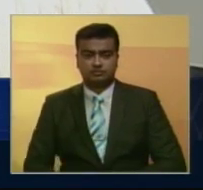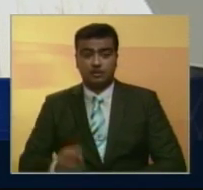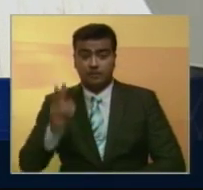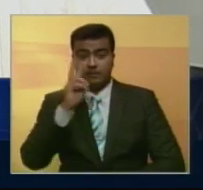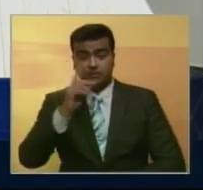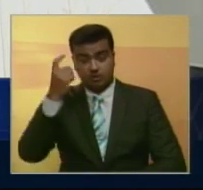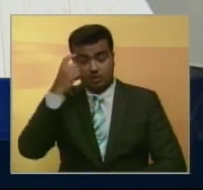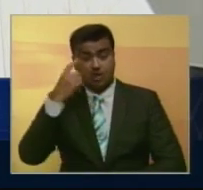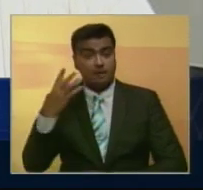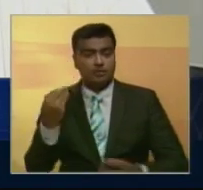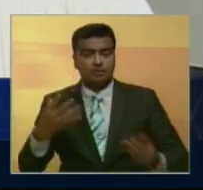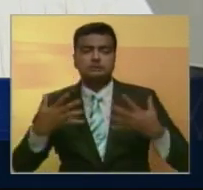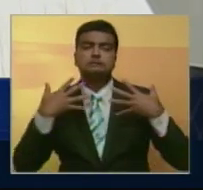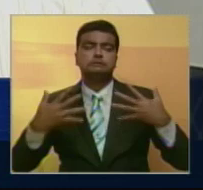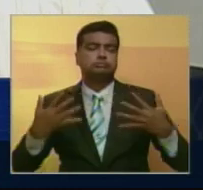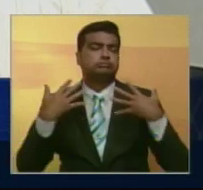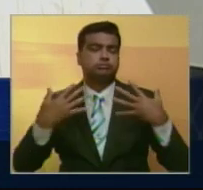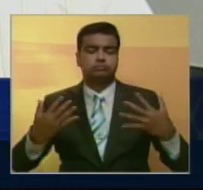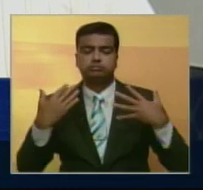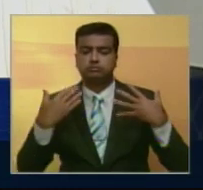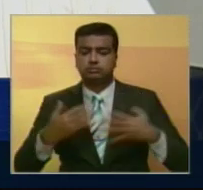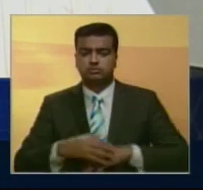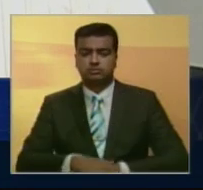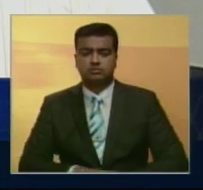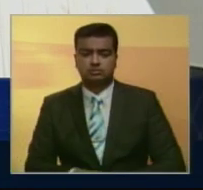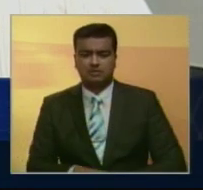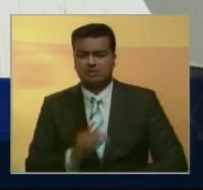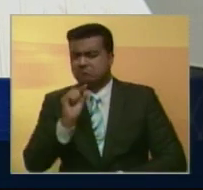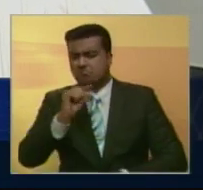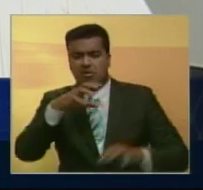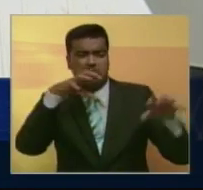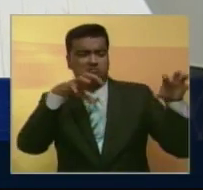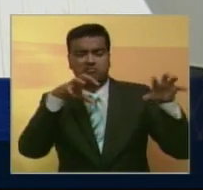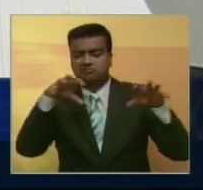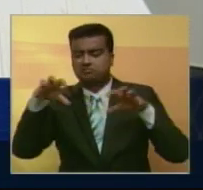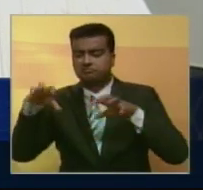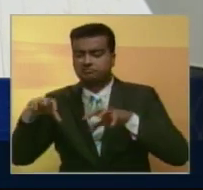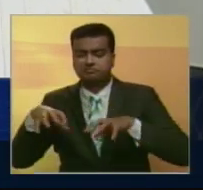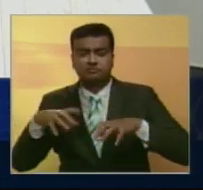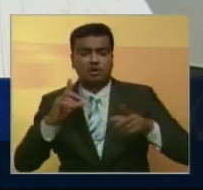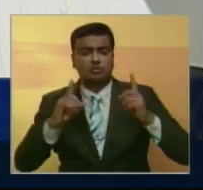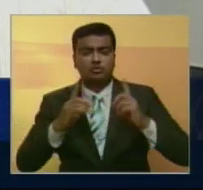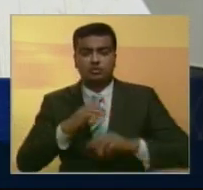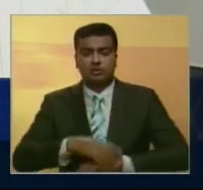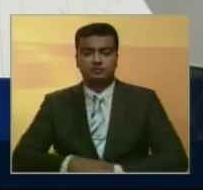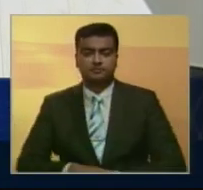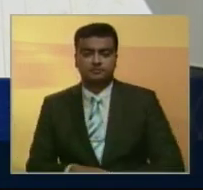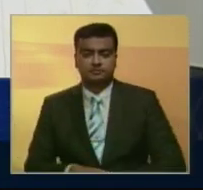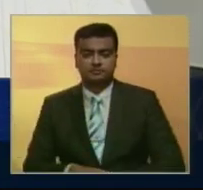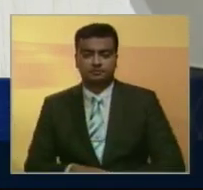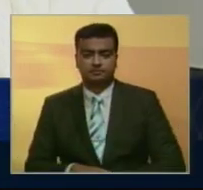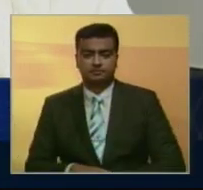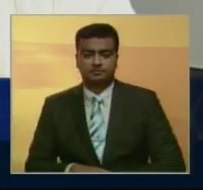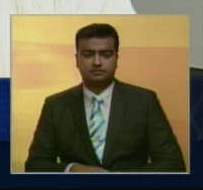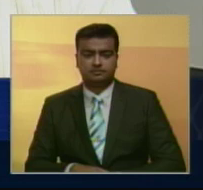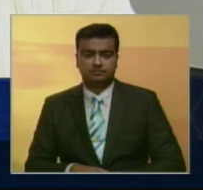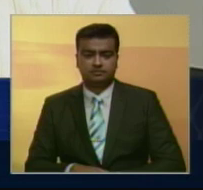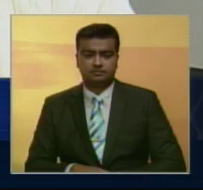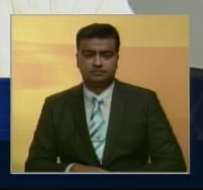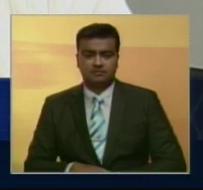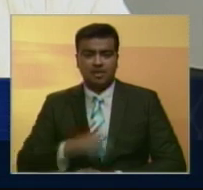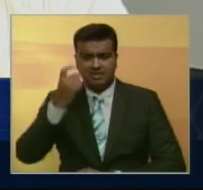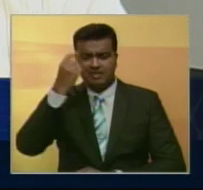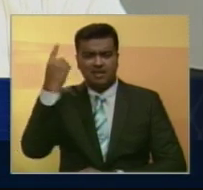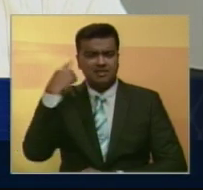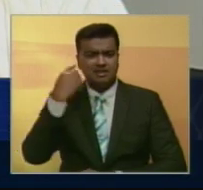días bastante calurosos, unas precipitaciones en zonas donde se han registrado aproximadamente los 34 grados centígrados. Sí, el día de